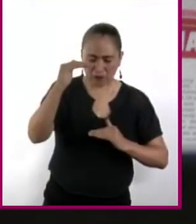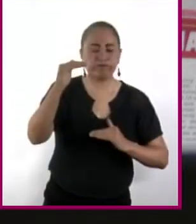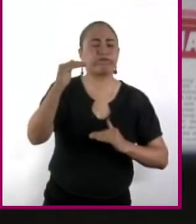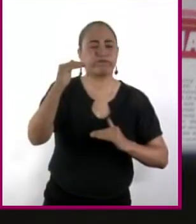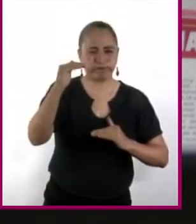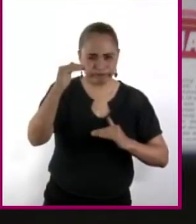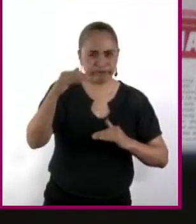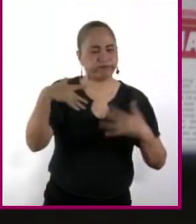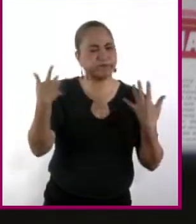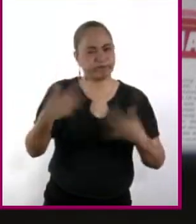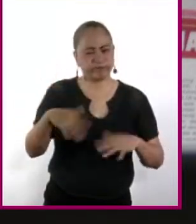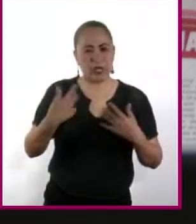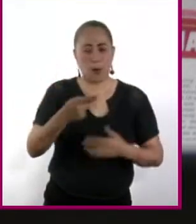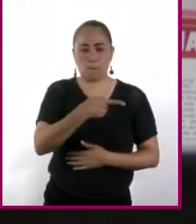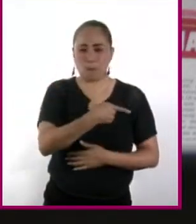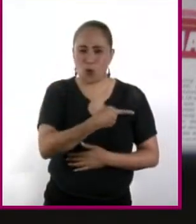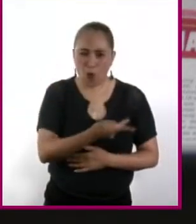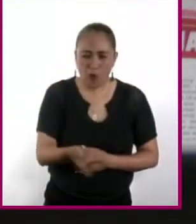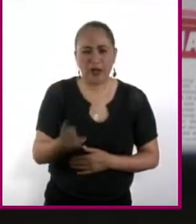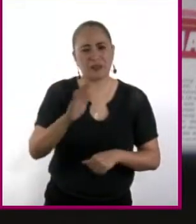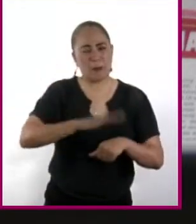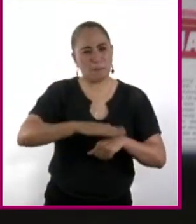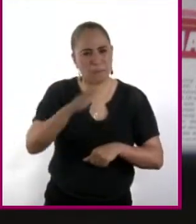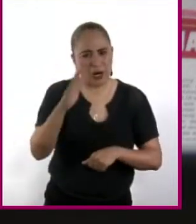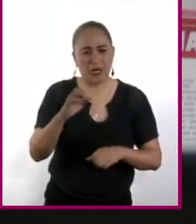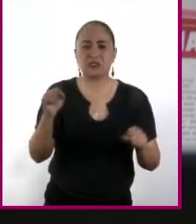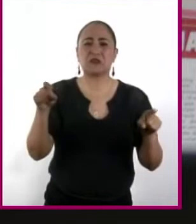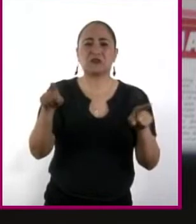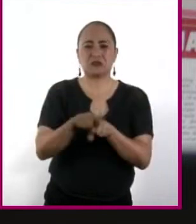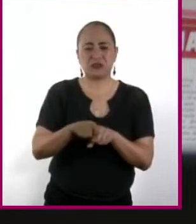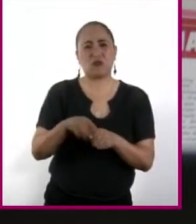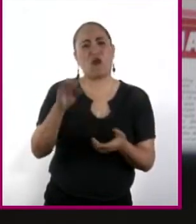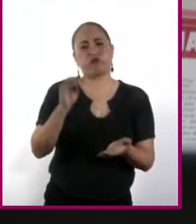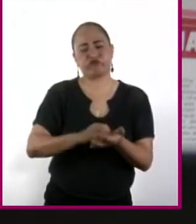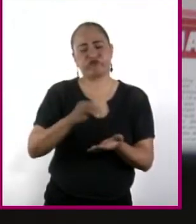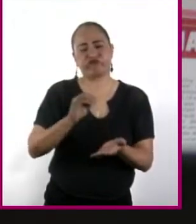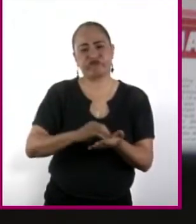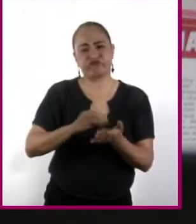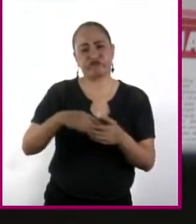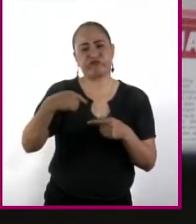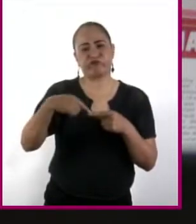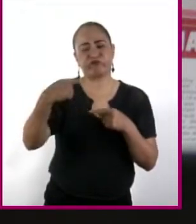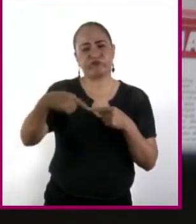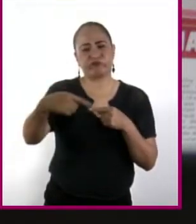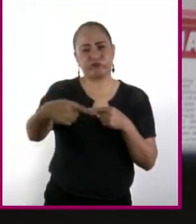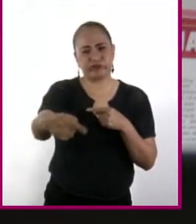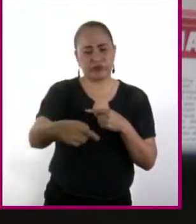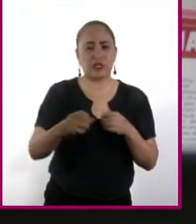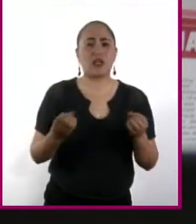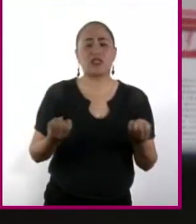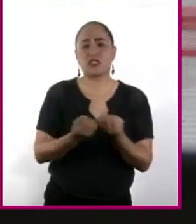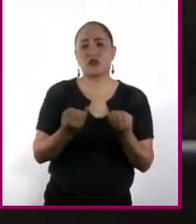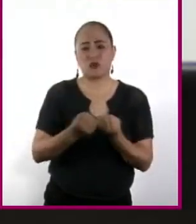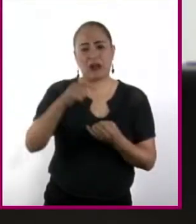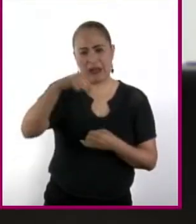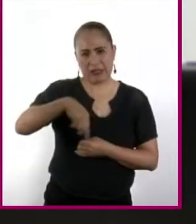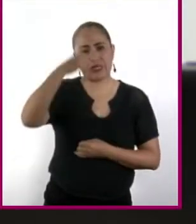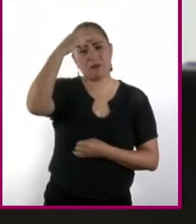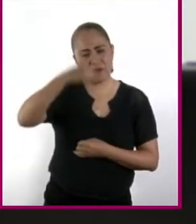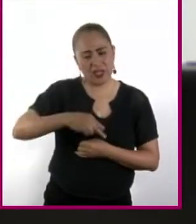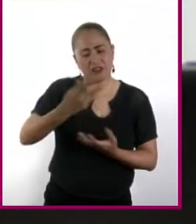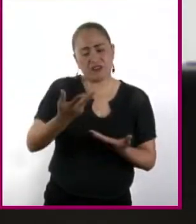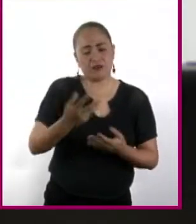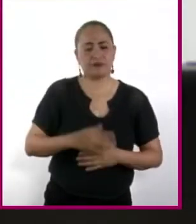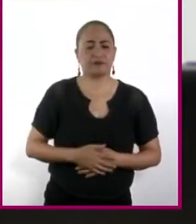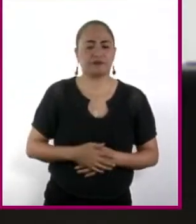la generación de la pobreza, sino también para su preservación a través del tiempo. Y lo mismo ha ocurrido en la escala de nuestro país. ¿Cuáles